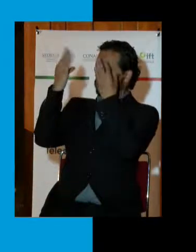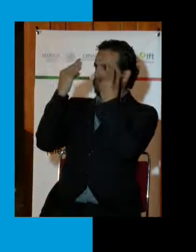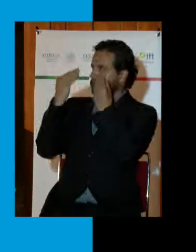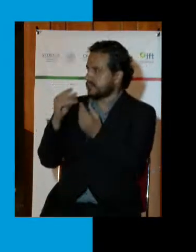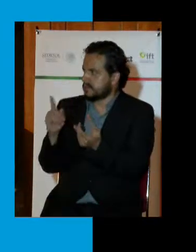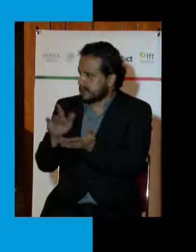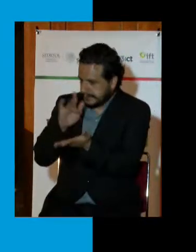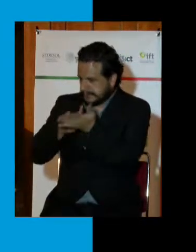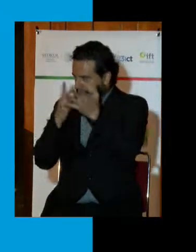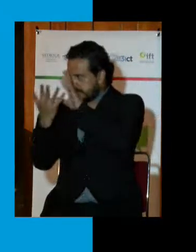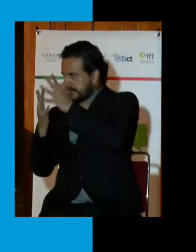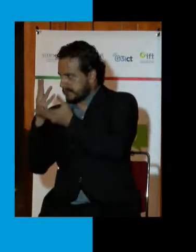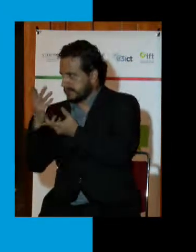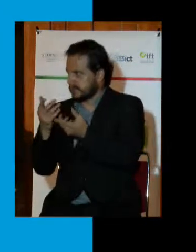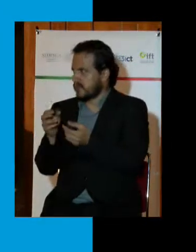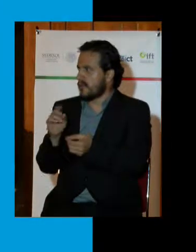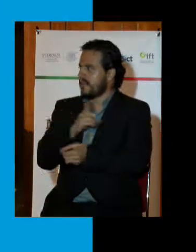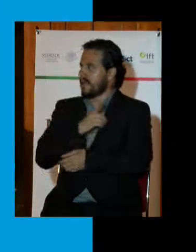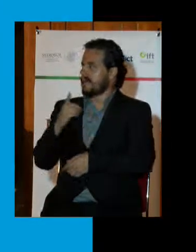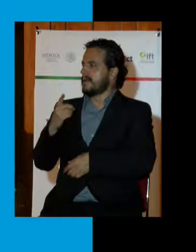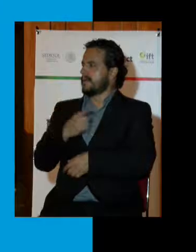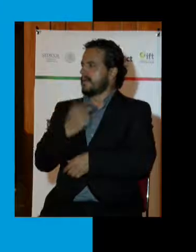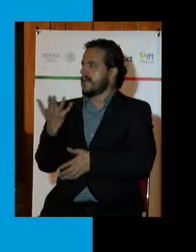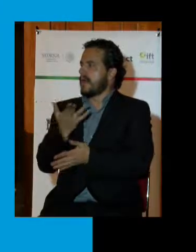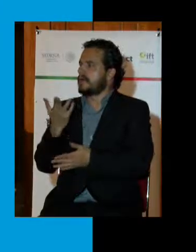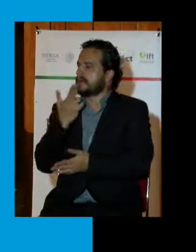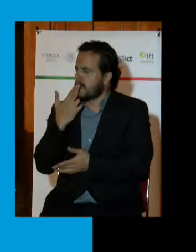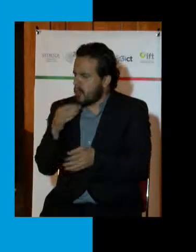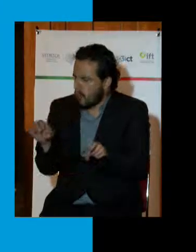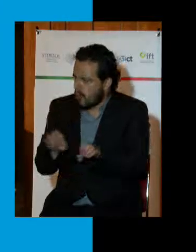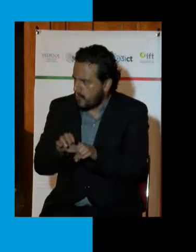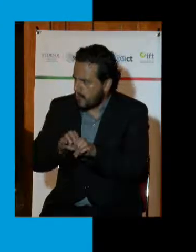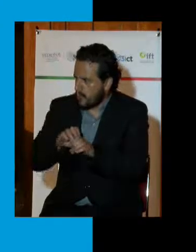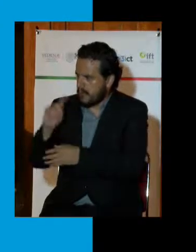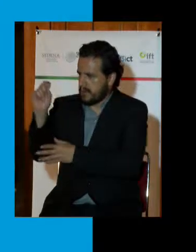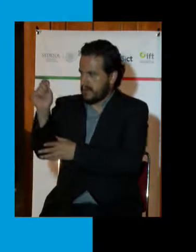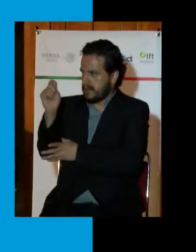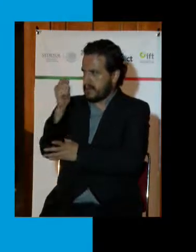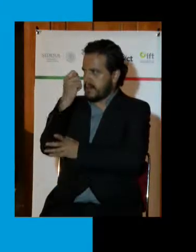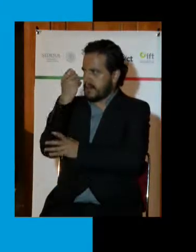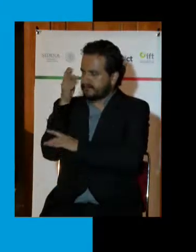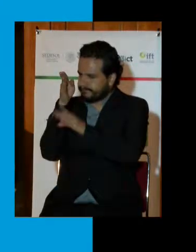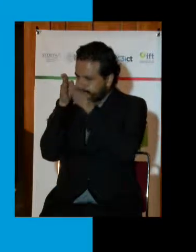que ver cómo la gente utiliza hoy en día la tecnología y adaptarnos a eso.